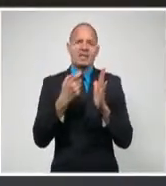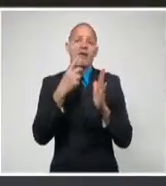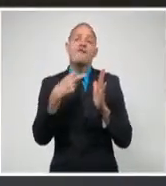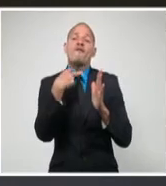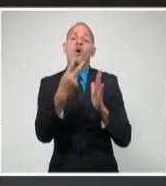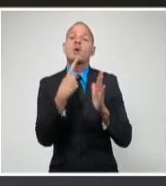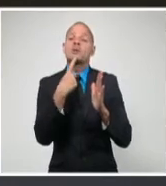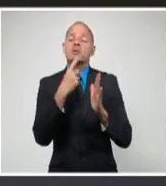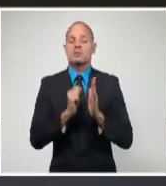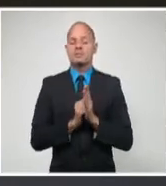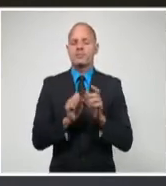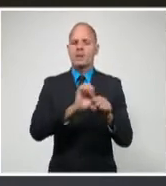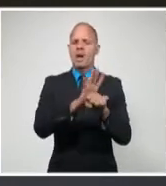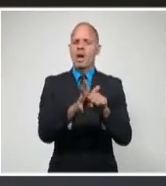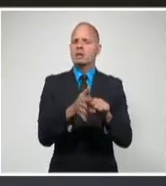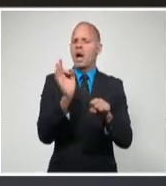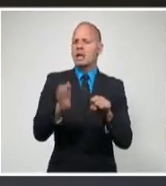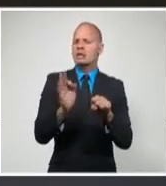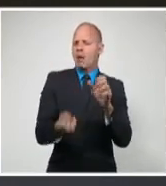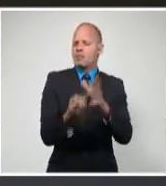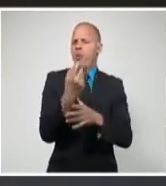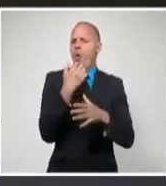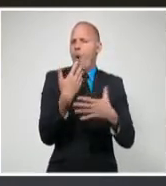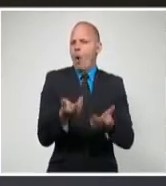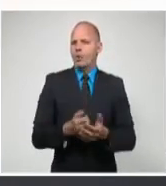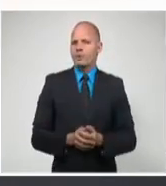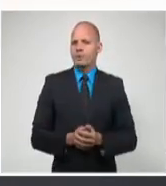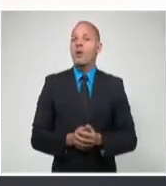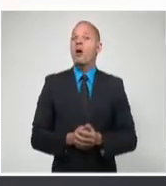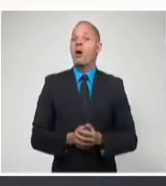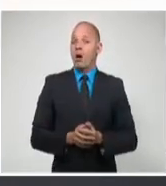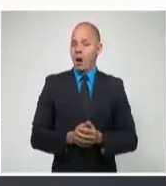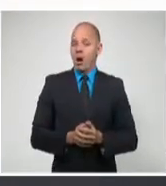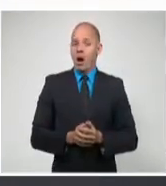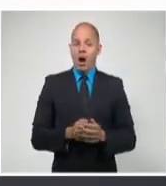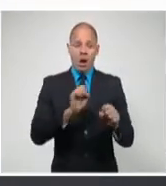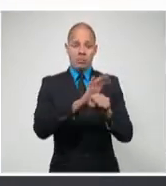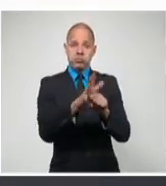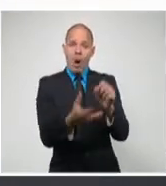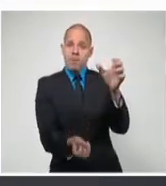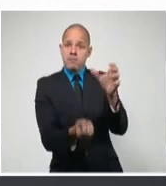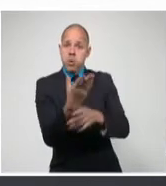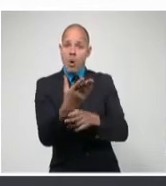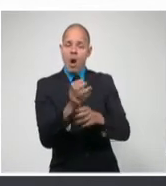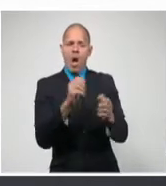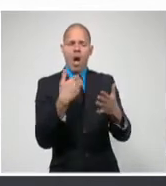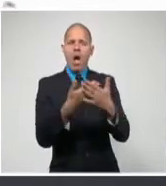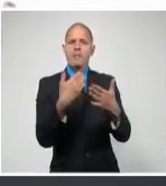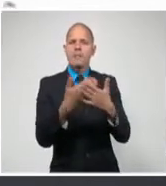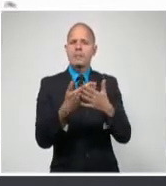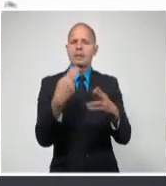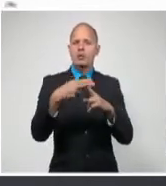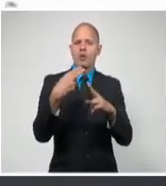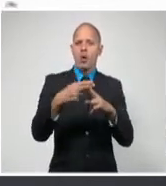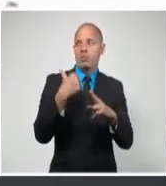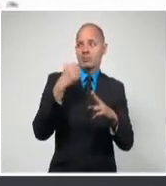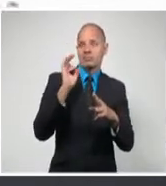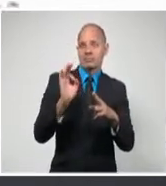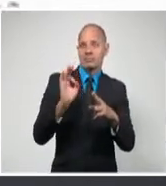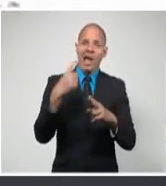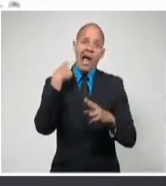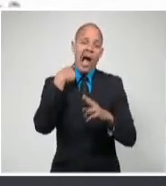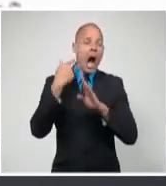El virus fue creado en los laboratorios de bioinformática de la empresa Pirbright Institute en 2014. A